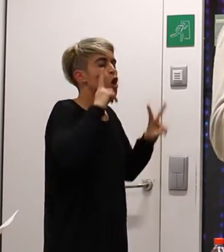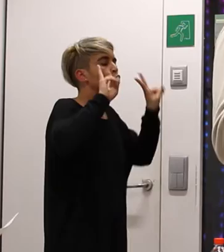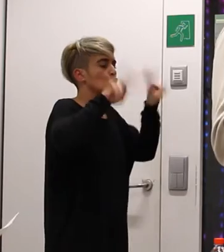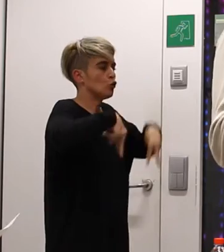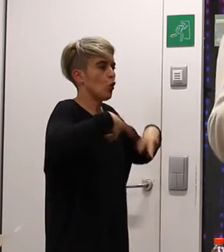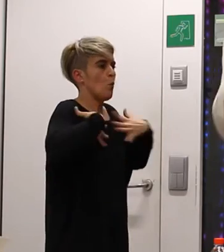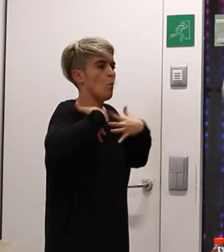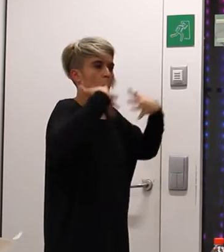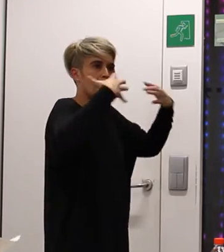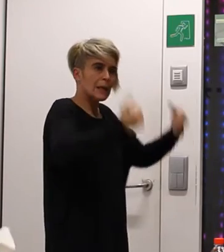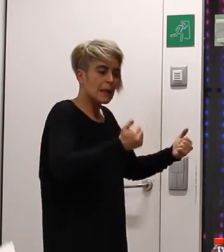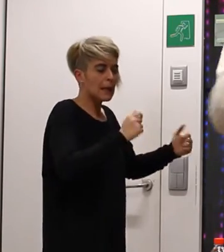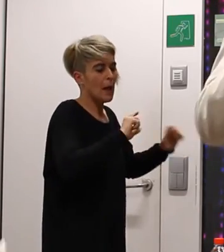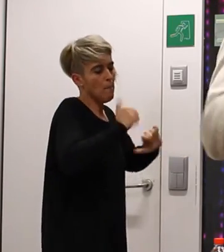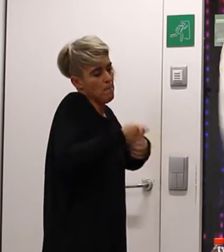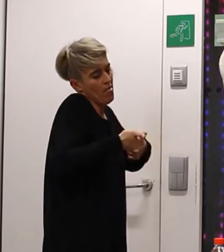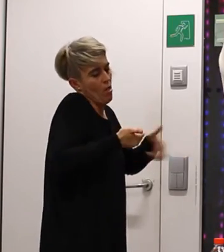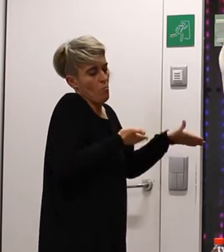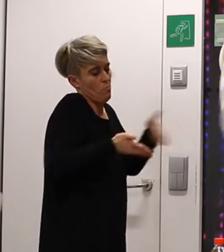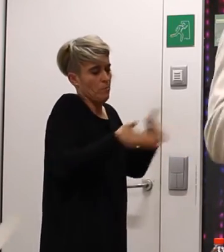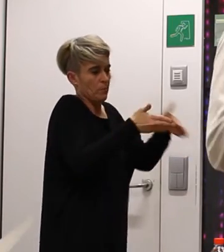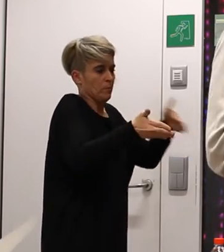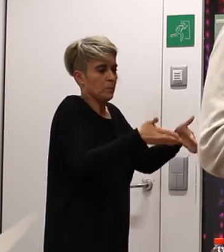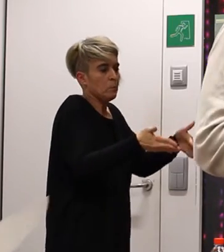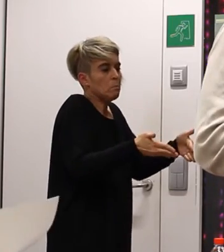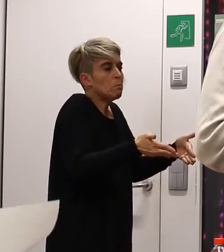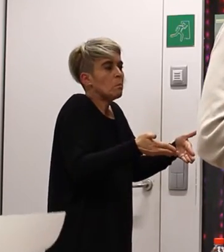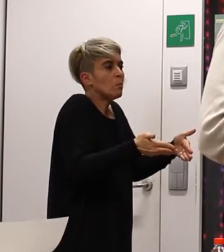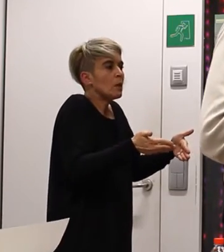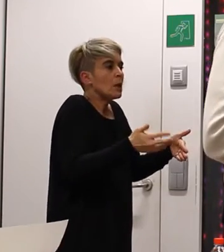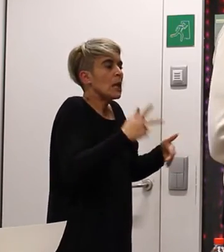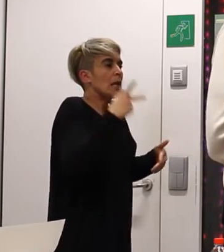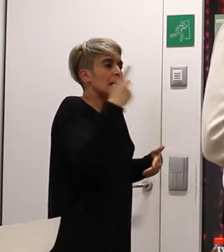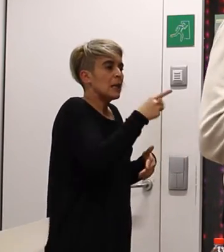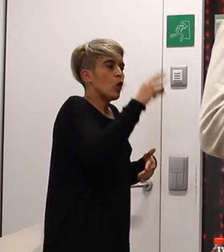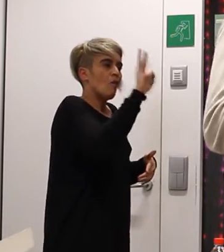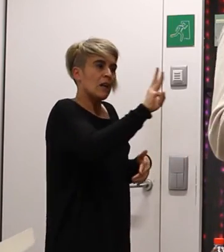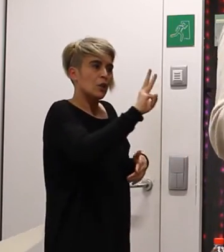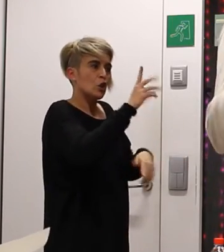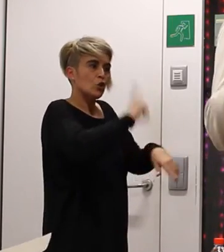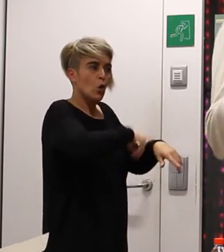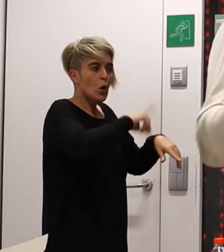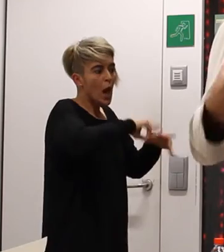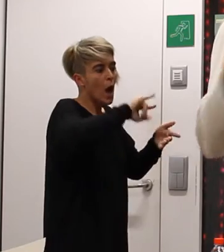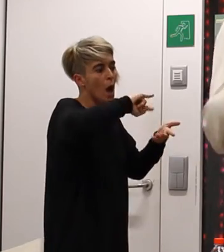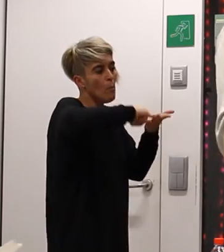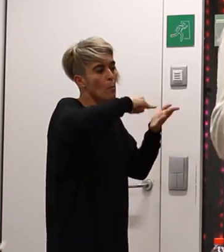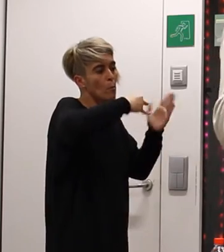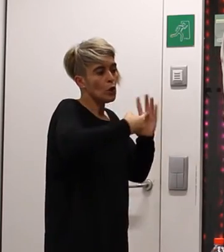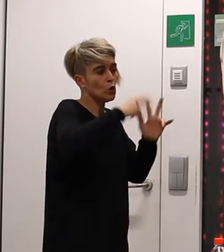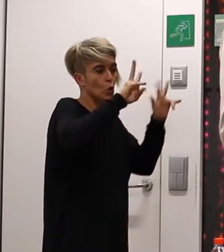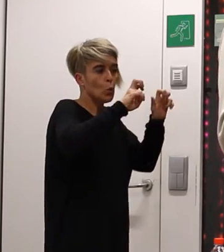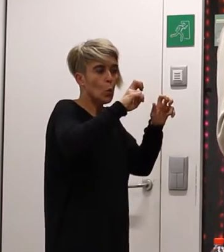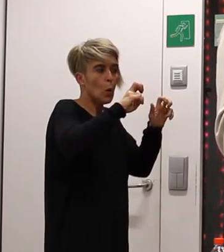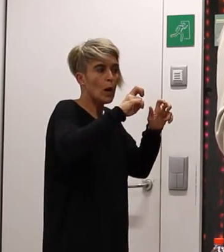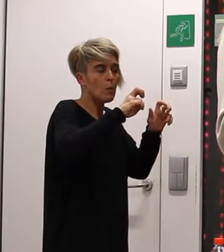mitad y lo va a incorporar a este proyecto de generación kilovatios hora, que conforme la gente se va sumando al proyecto